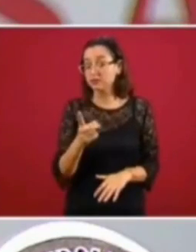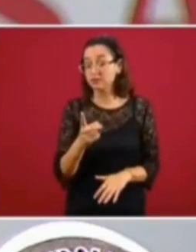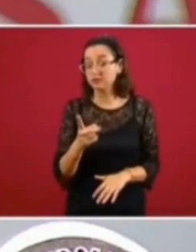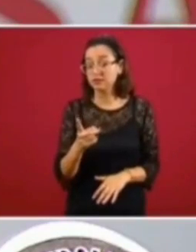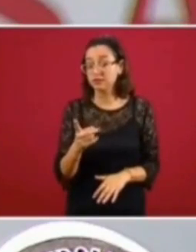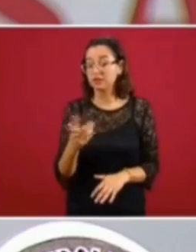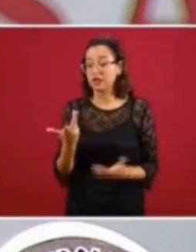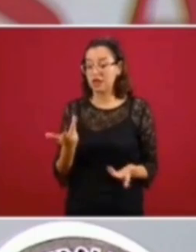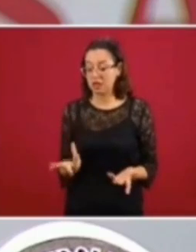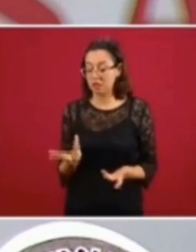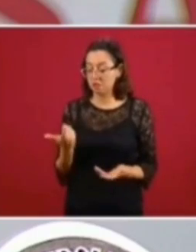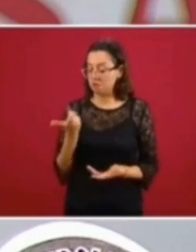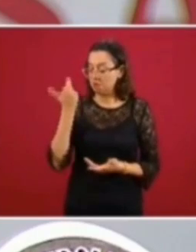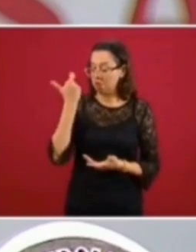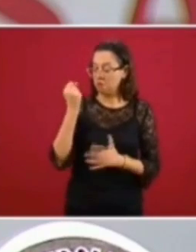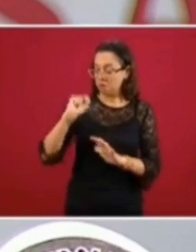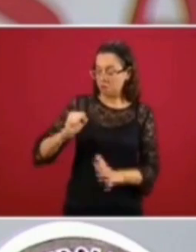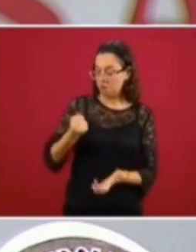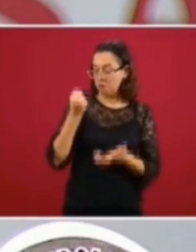hasta por adelantado.